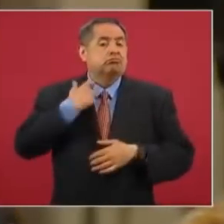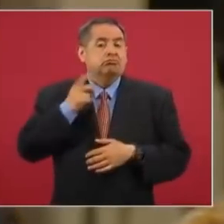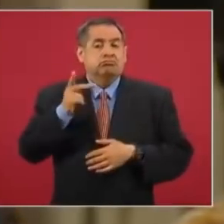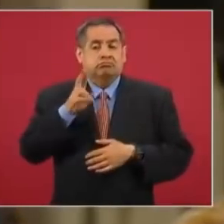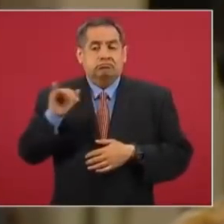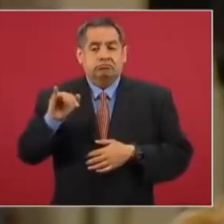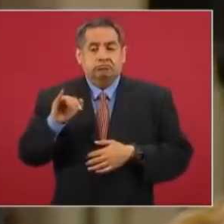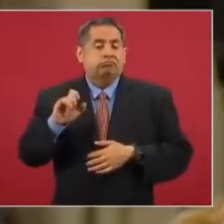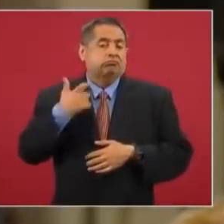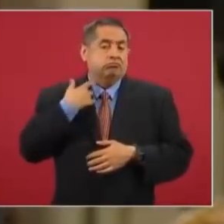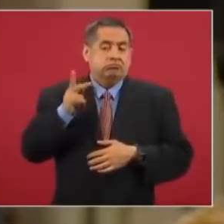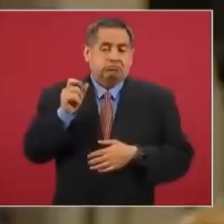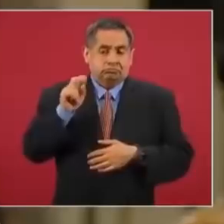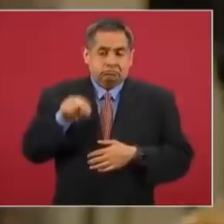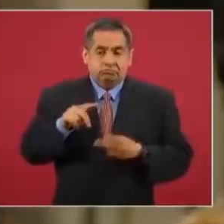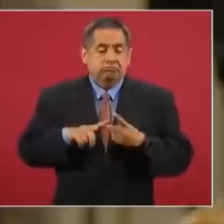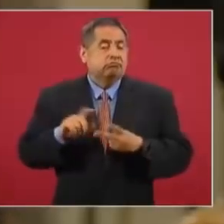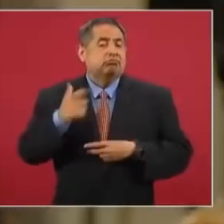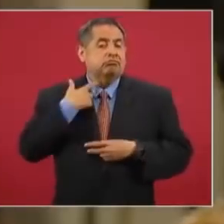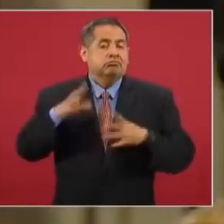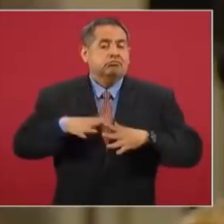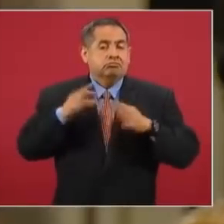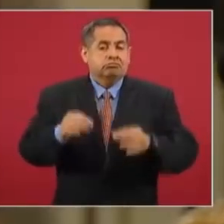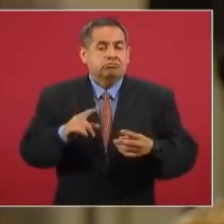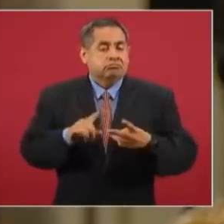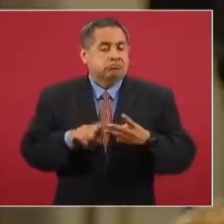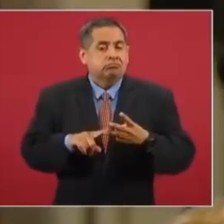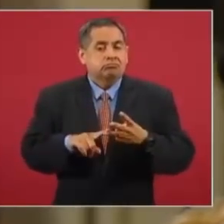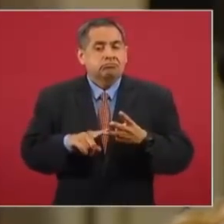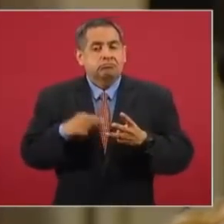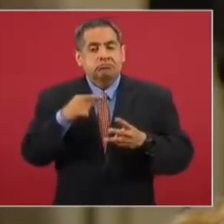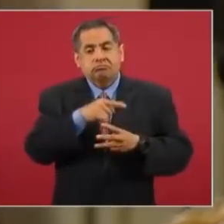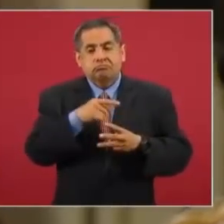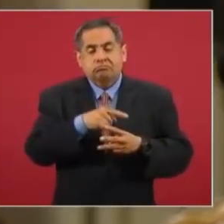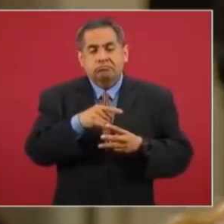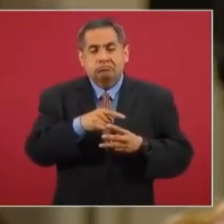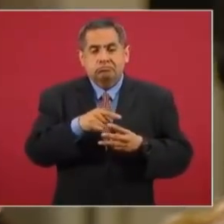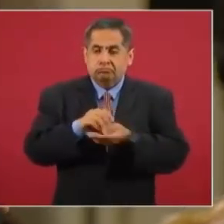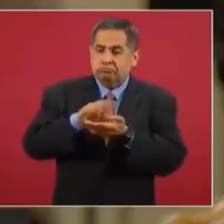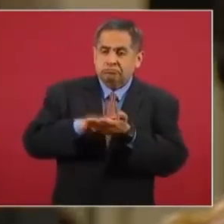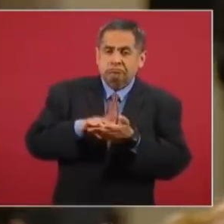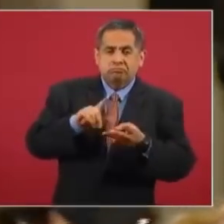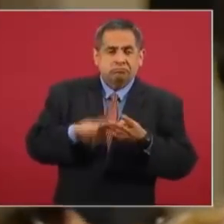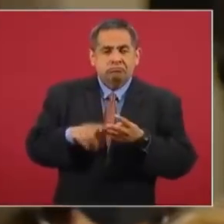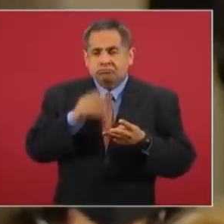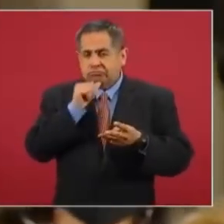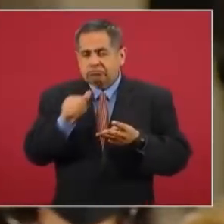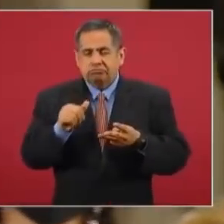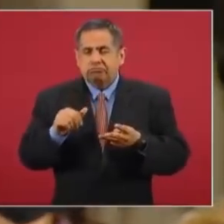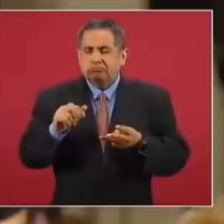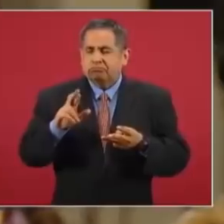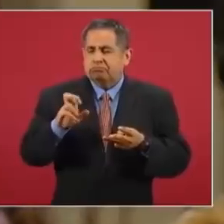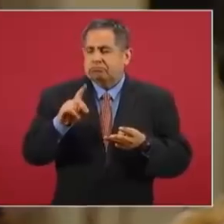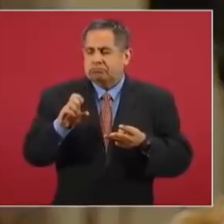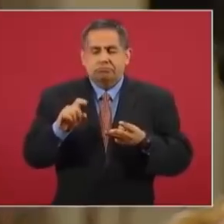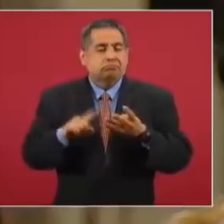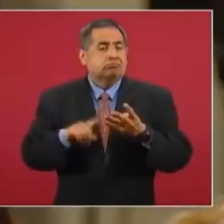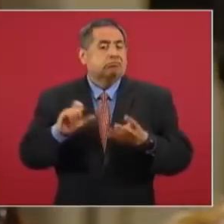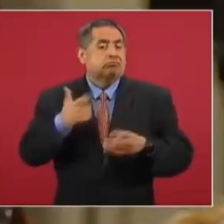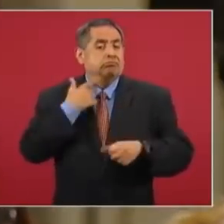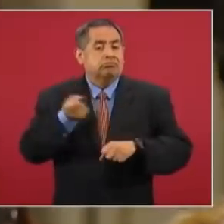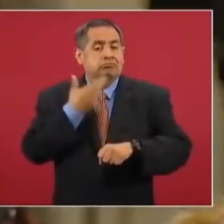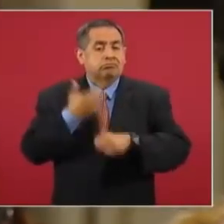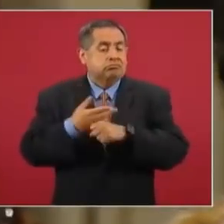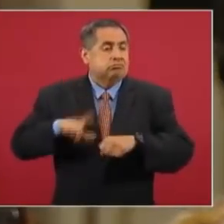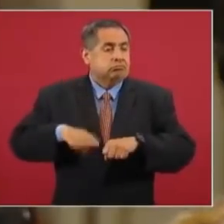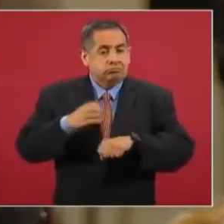expriista, expanista, exfundador hasta hace unos meses del que no logró registro redes sociales progresistas, exsecretario general de